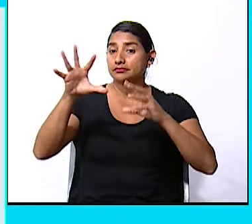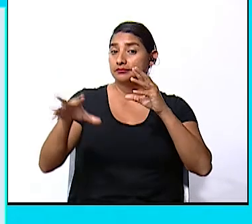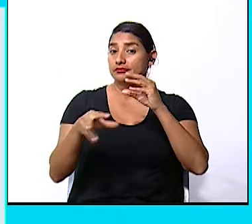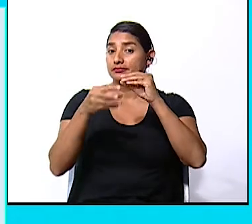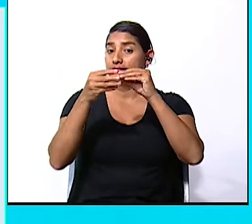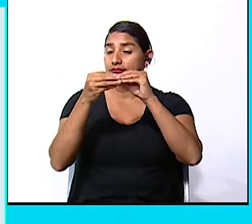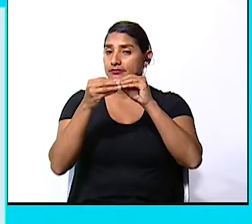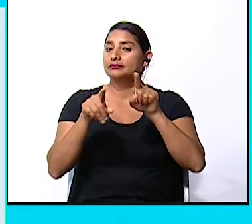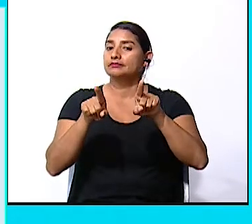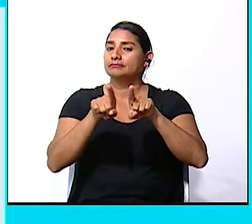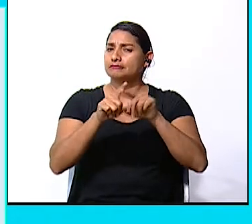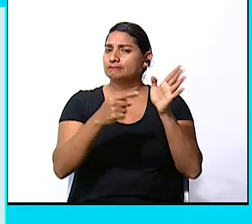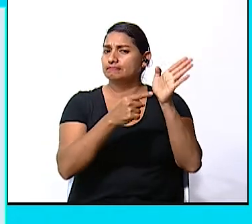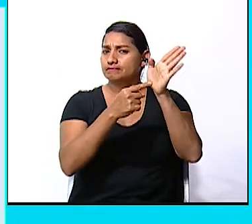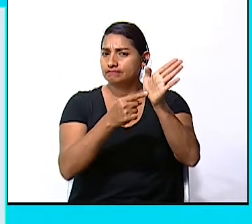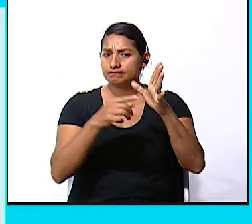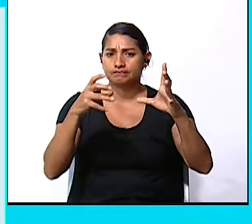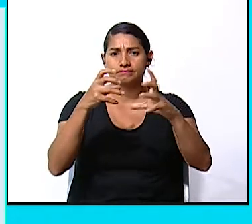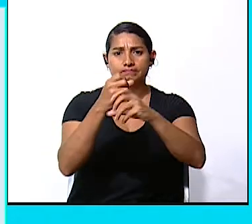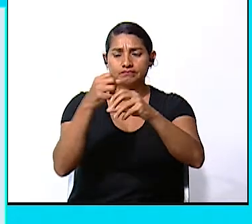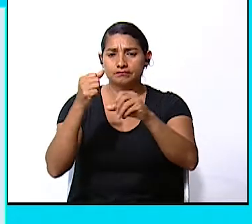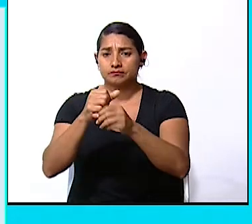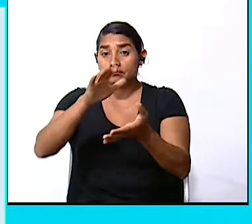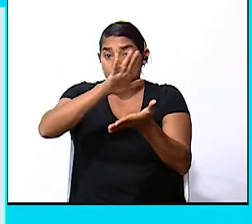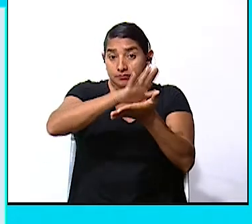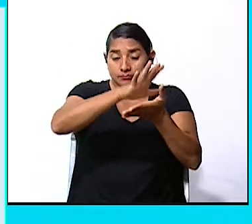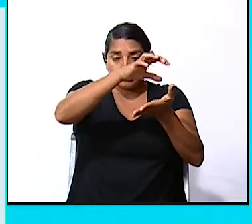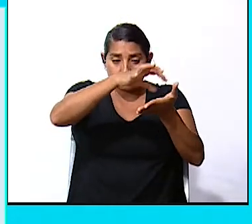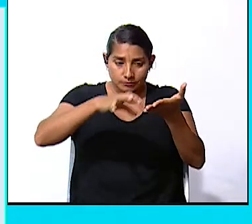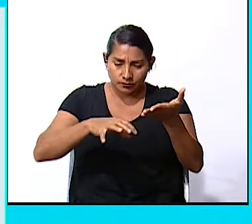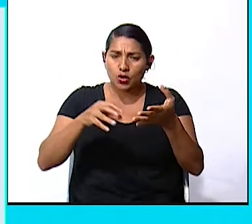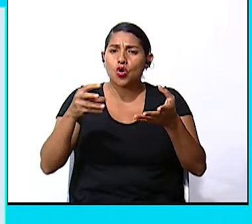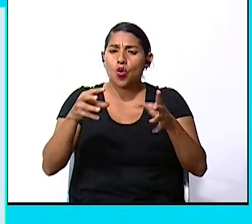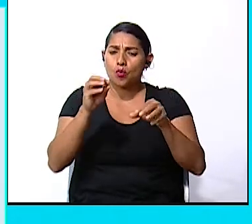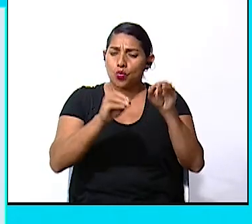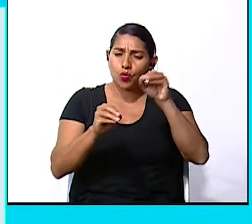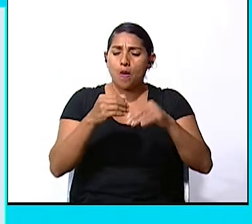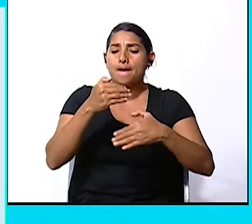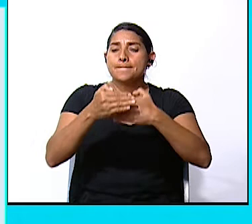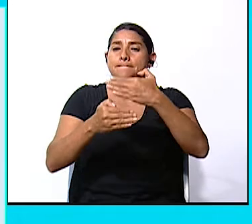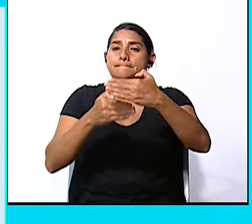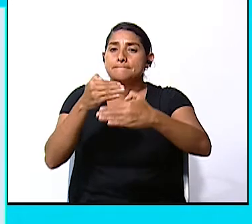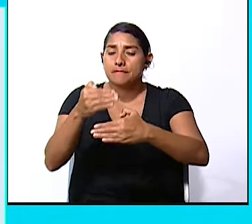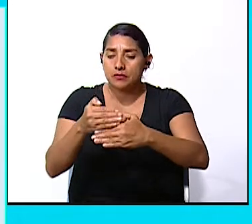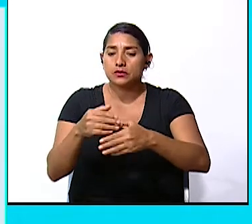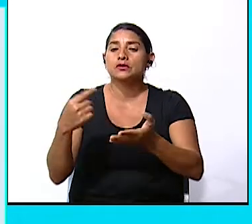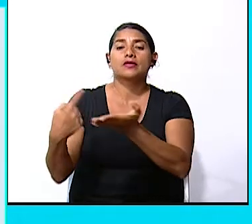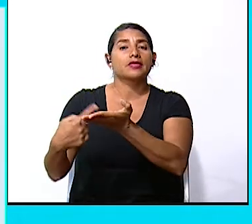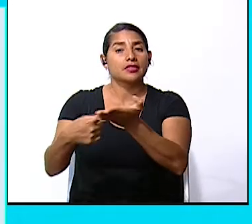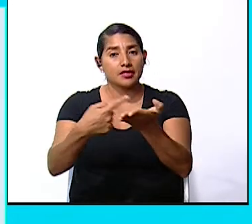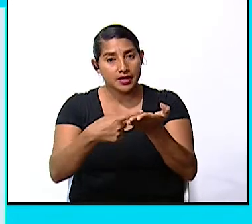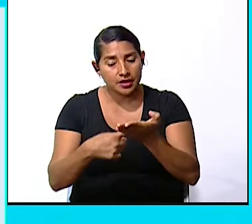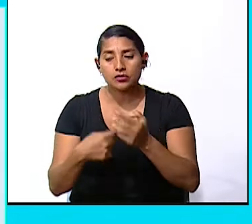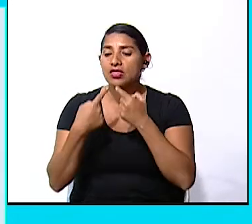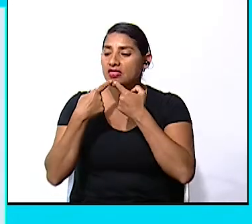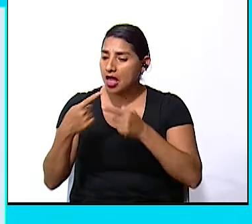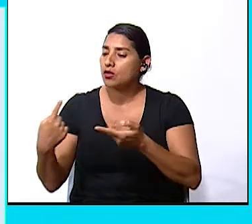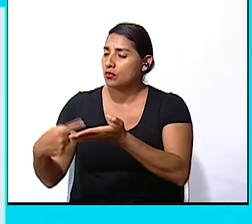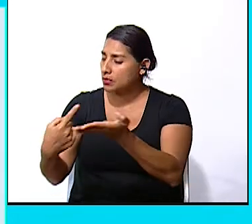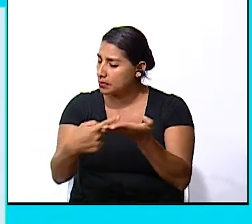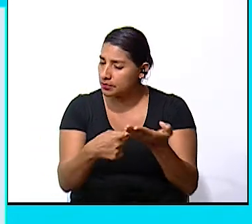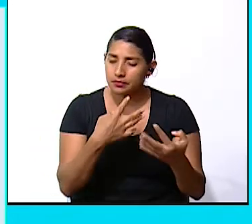Además, se destaca que la creación del documento pasó por un proceso de discusión y